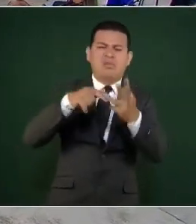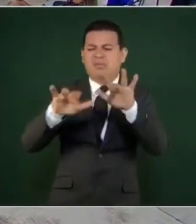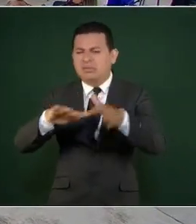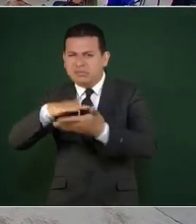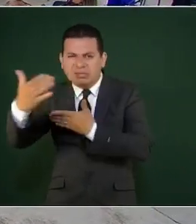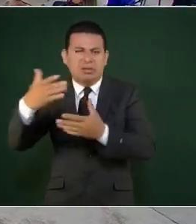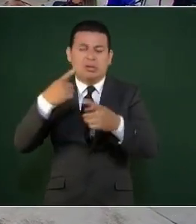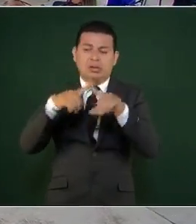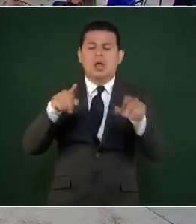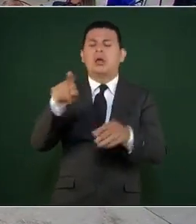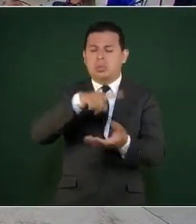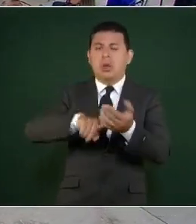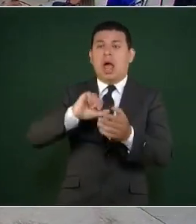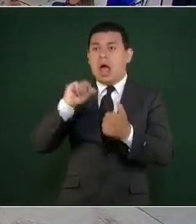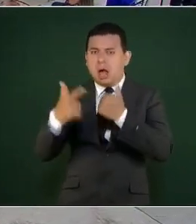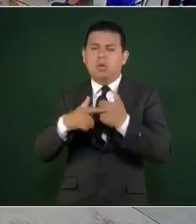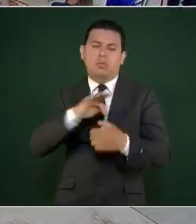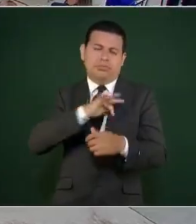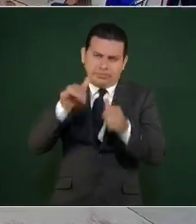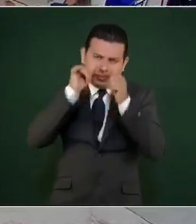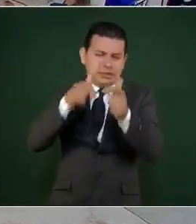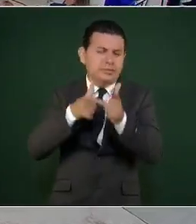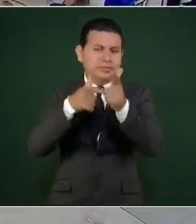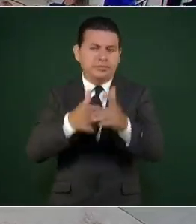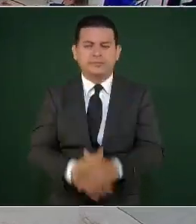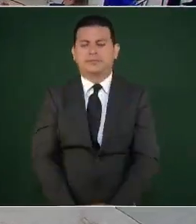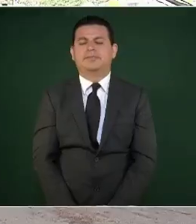en la disposición de atenderlo. Sería,